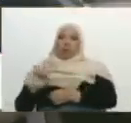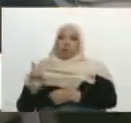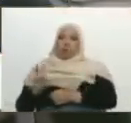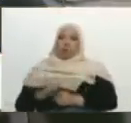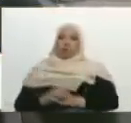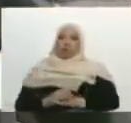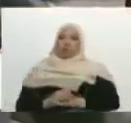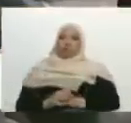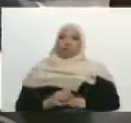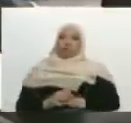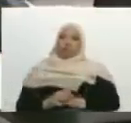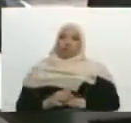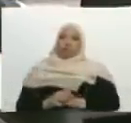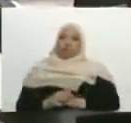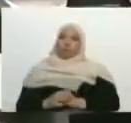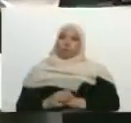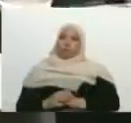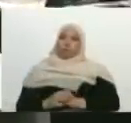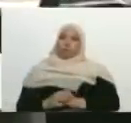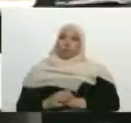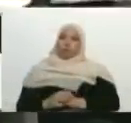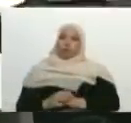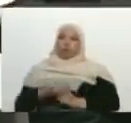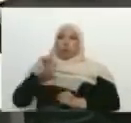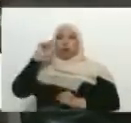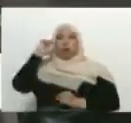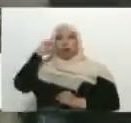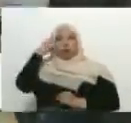venezolanas. Si ustedes recuerdan,